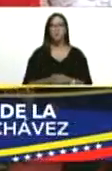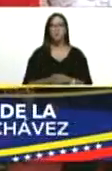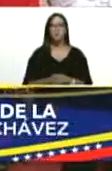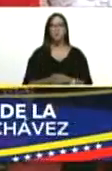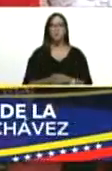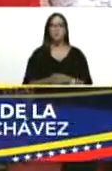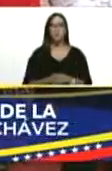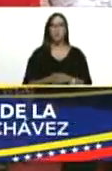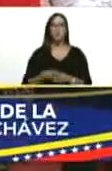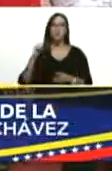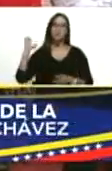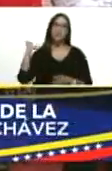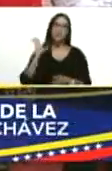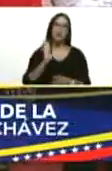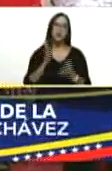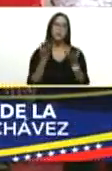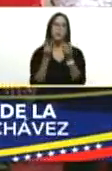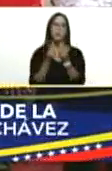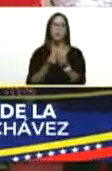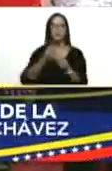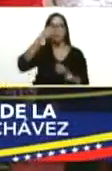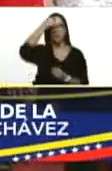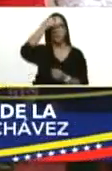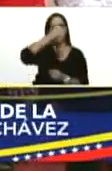llegáramos junto al pueblo,